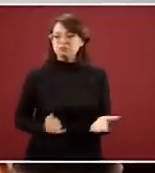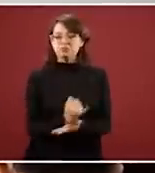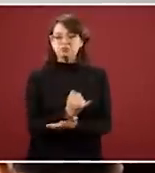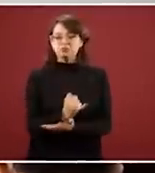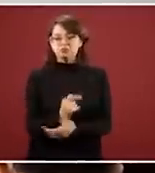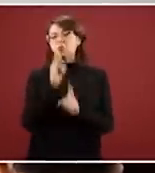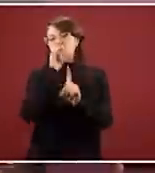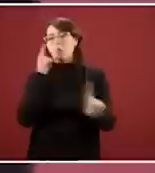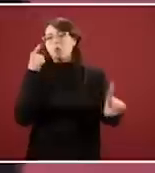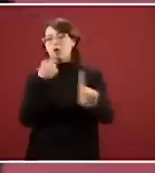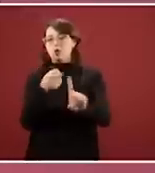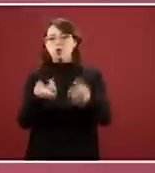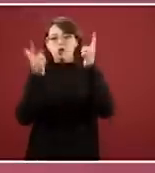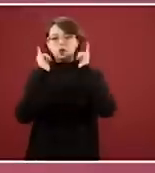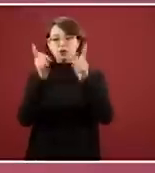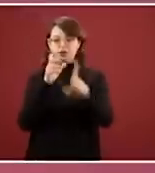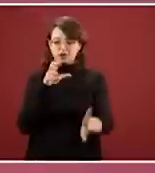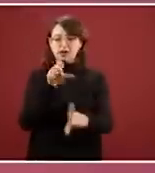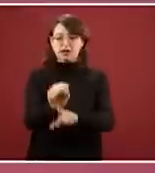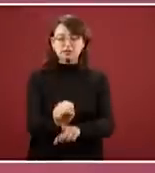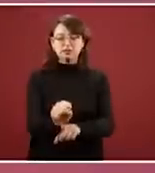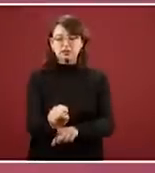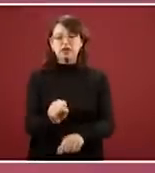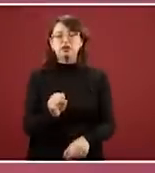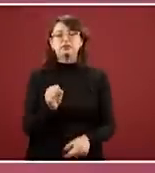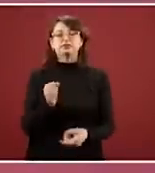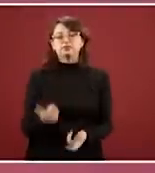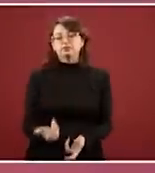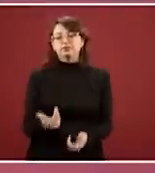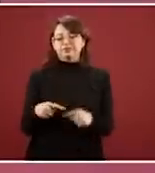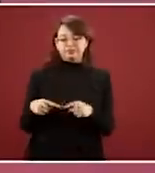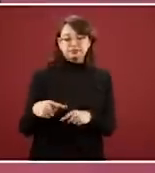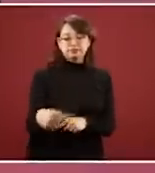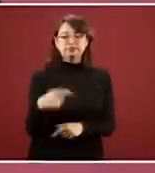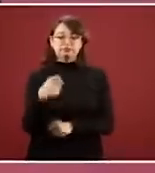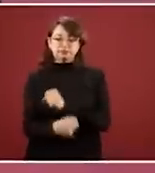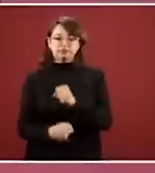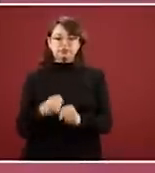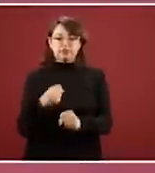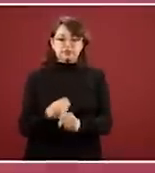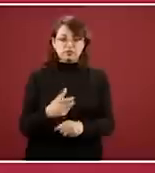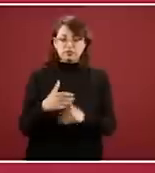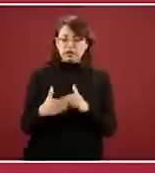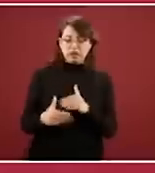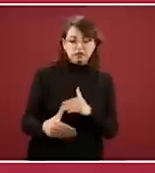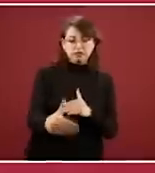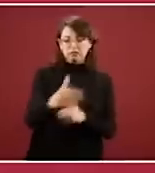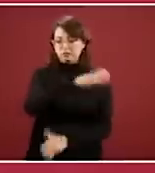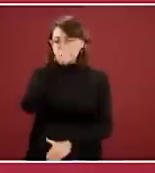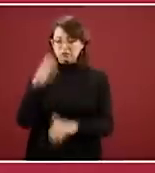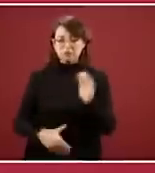es su propósito, ojalá y lo logre, quiere antes de terminar dejar cero